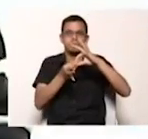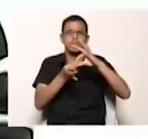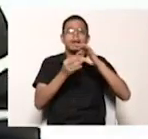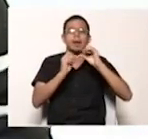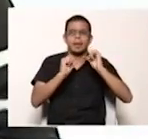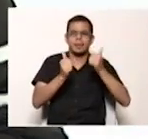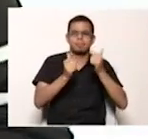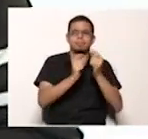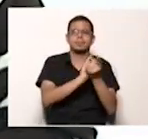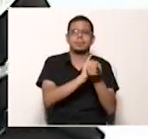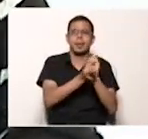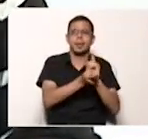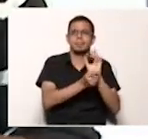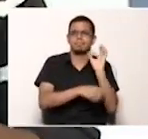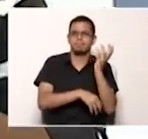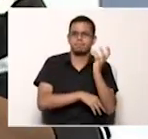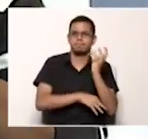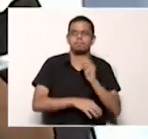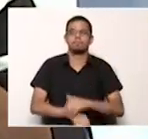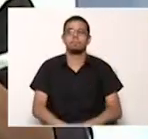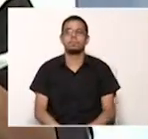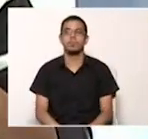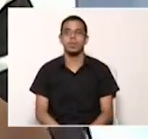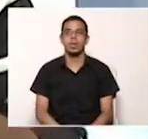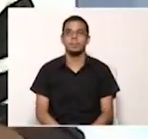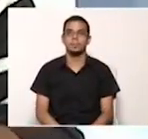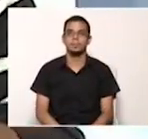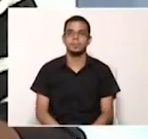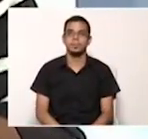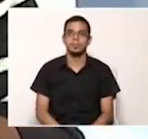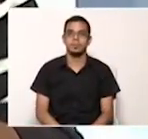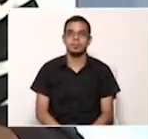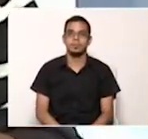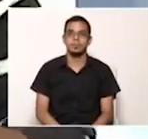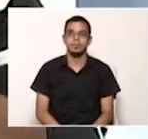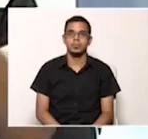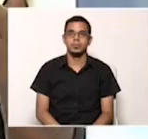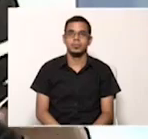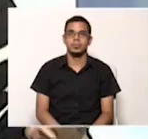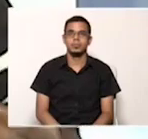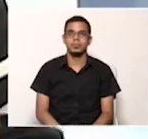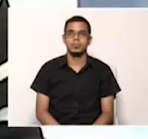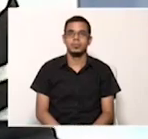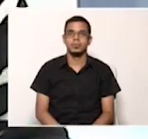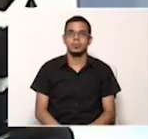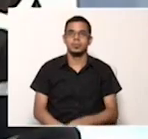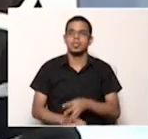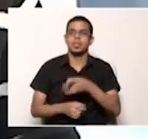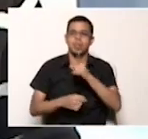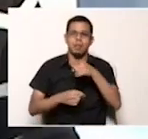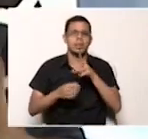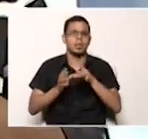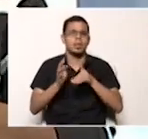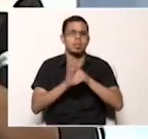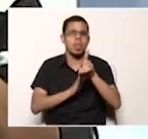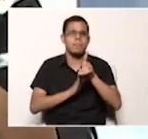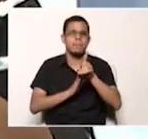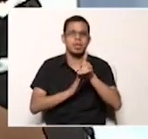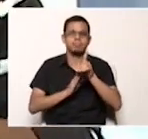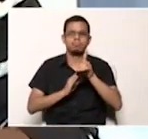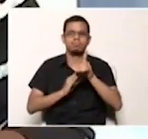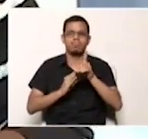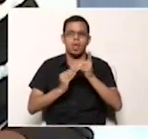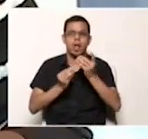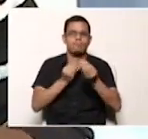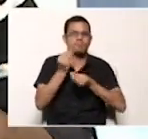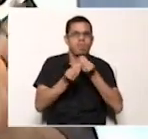cambio climático antropogénico, que no es más que donde se considera la actividad humana. Cuando hablamos de esa parte de